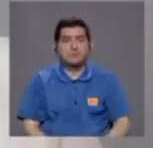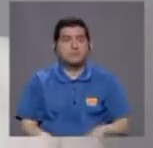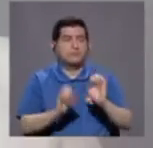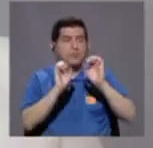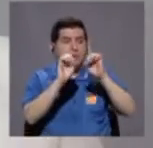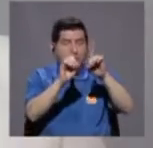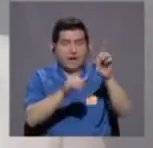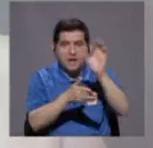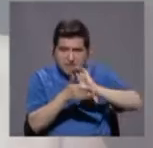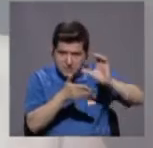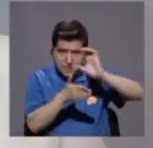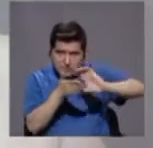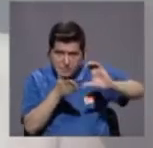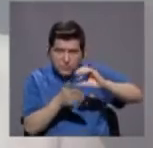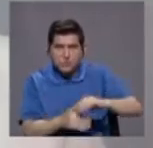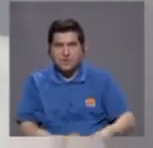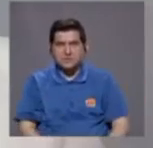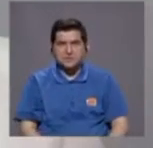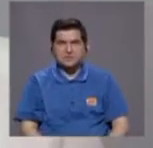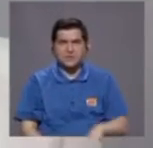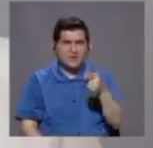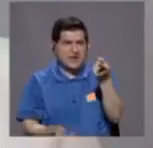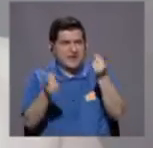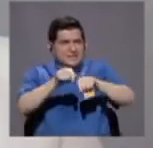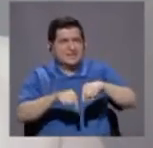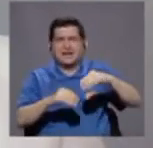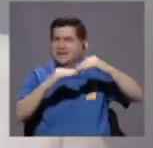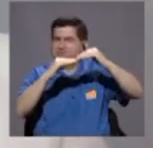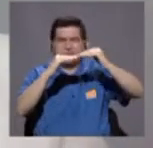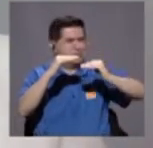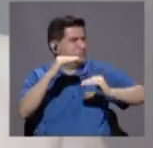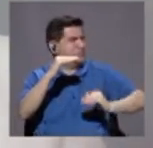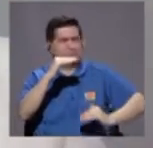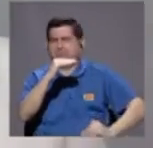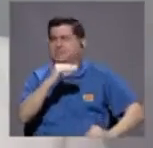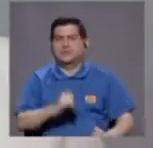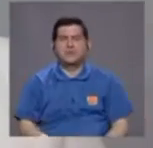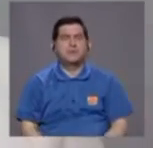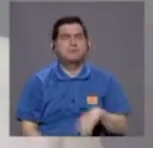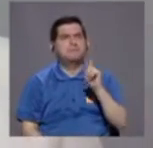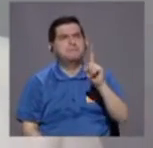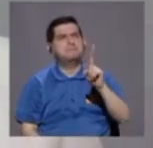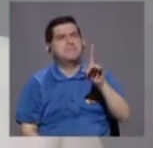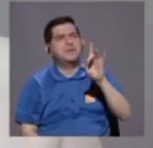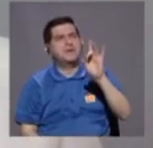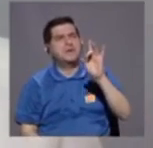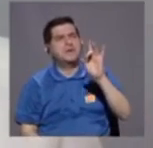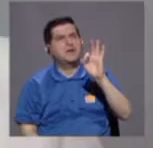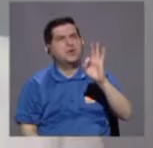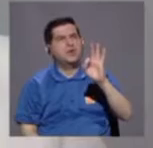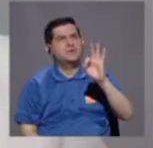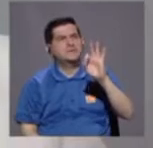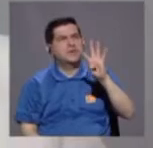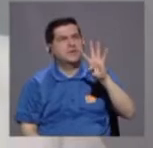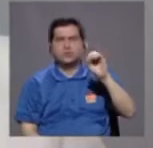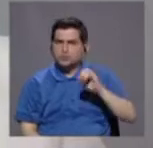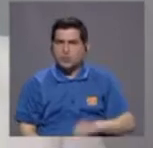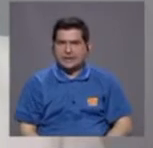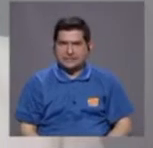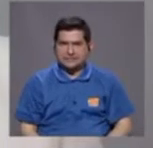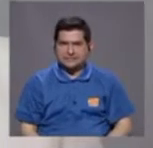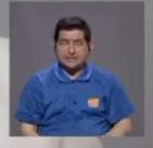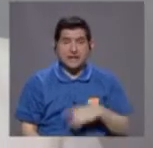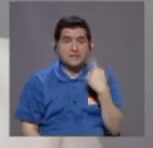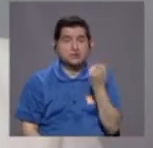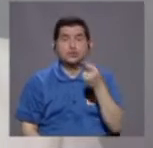educación secundaria era extremadamente bajo. Hacia 1940, por ejemplo, apenas